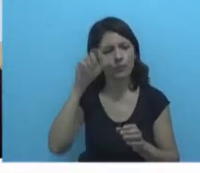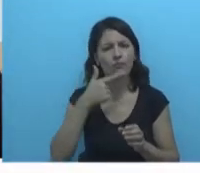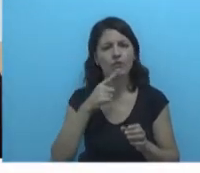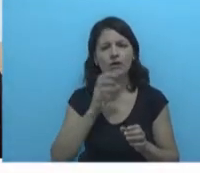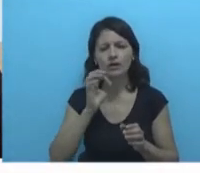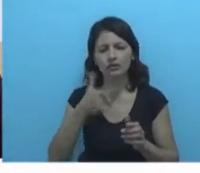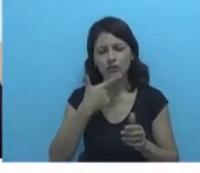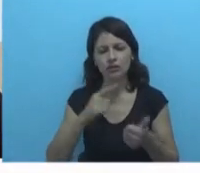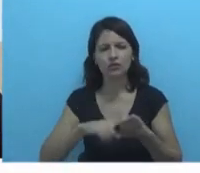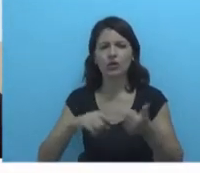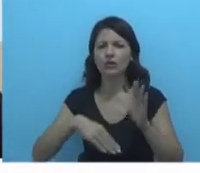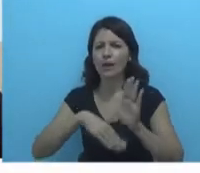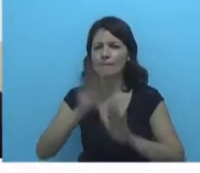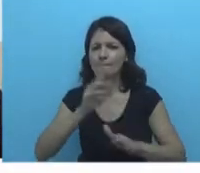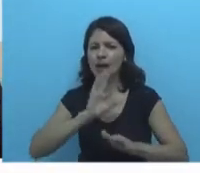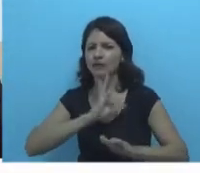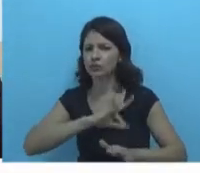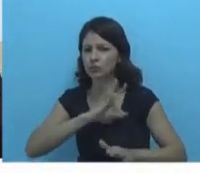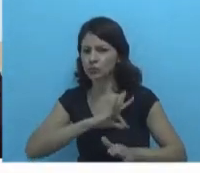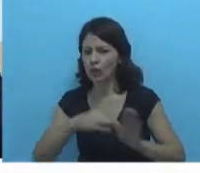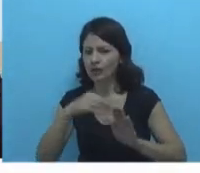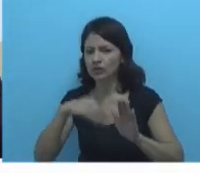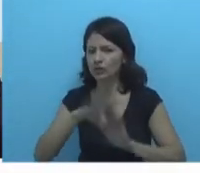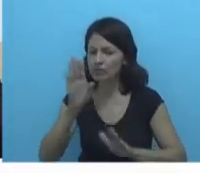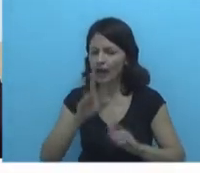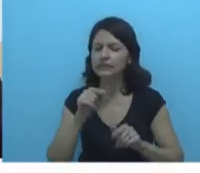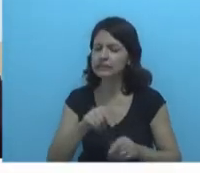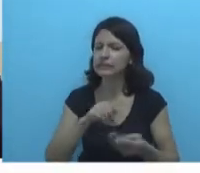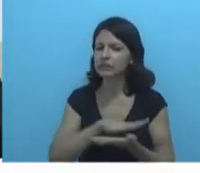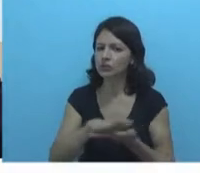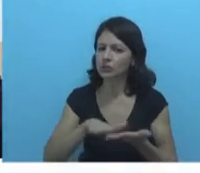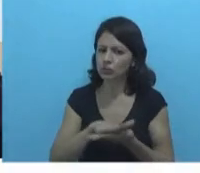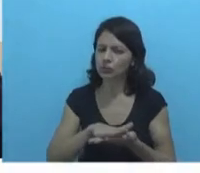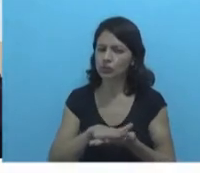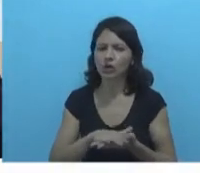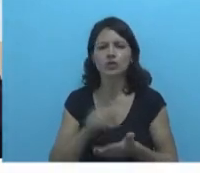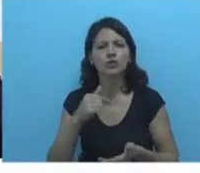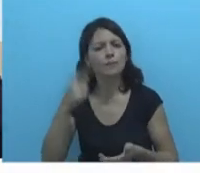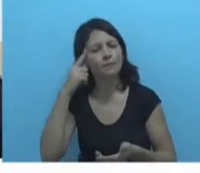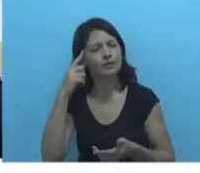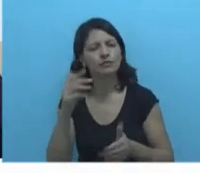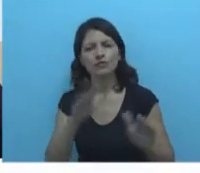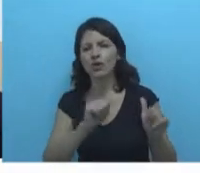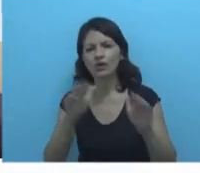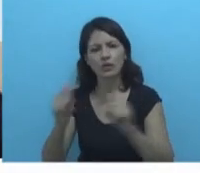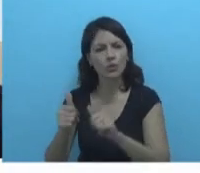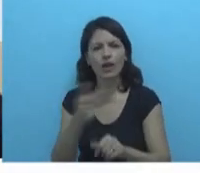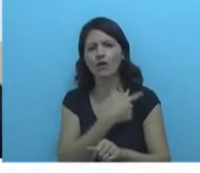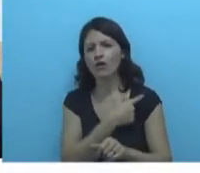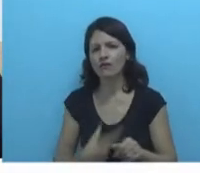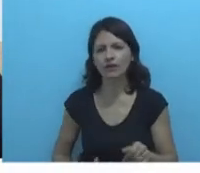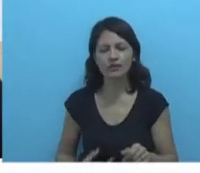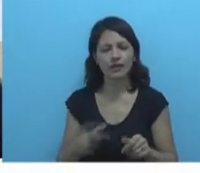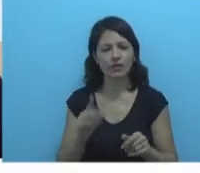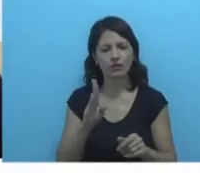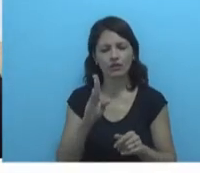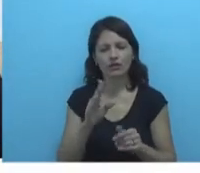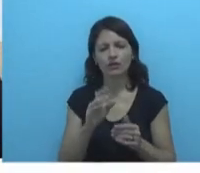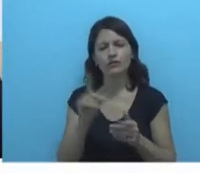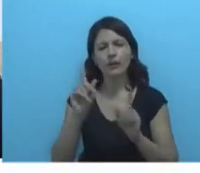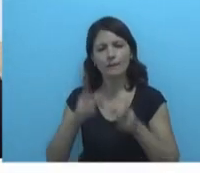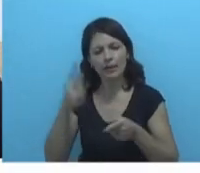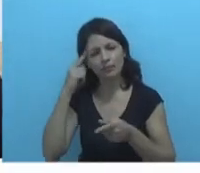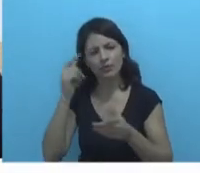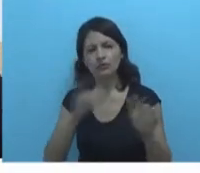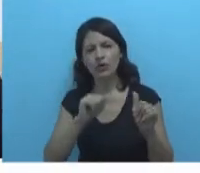en relación a lo que ha dicho nuestro gobernador, coincido con el diputado Blanco en todo lo que